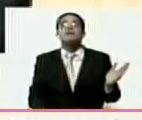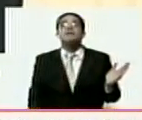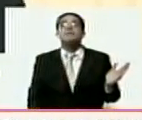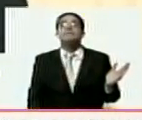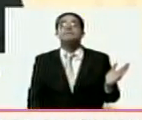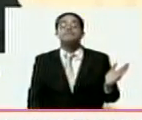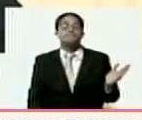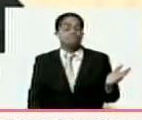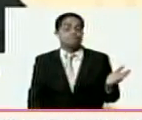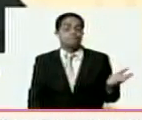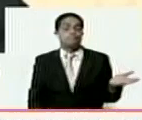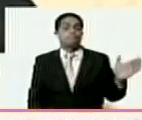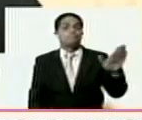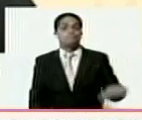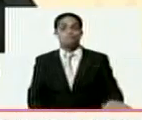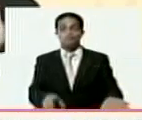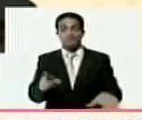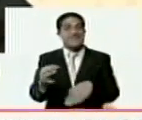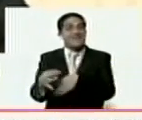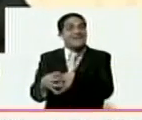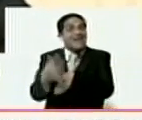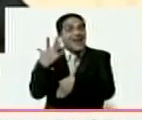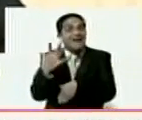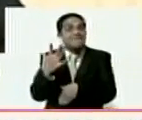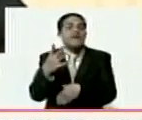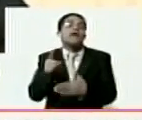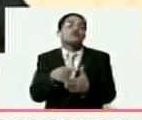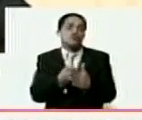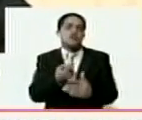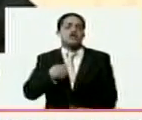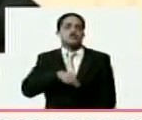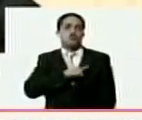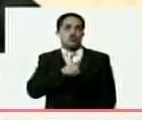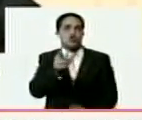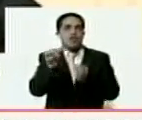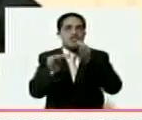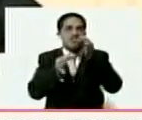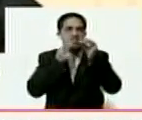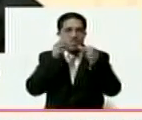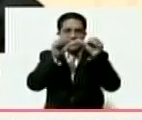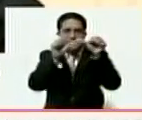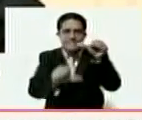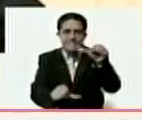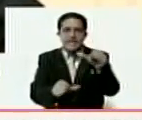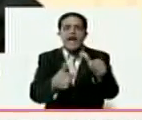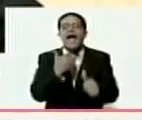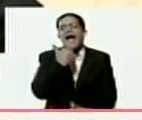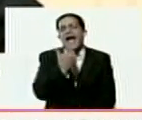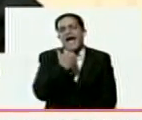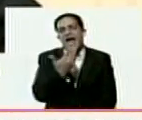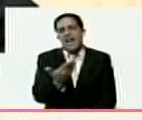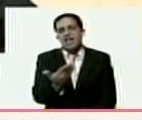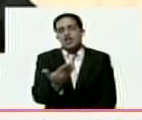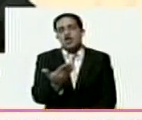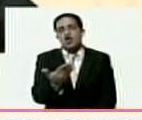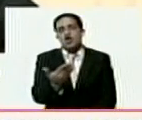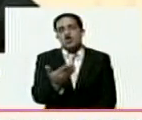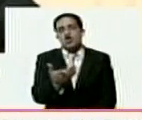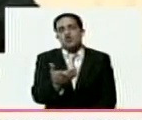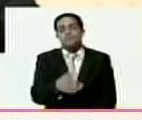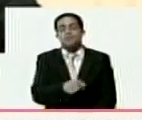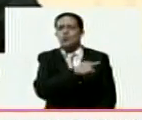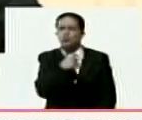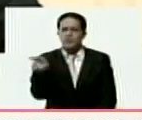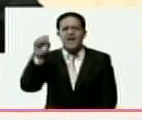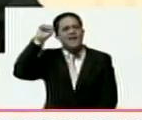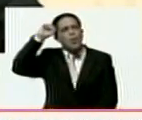Es muy grave. Por eso queríamos nosotros contextualizar algunos eventos que han ocurrido. Ustedes